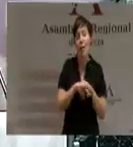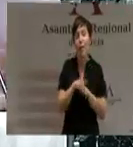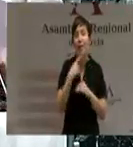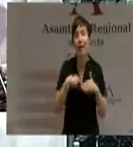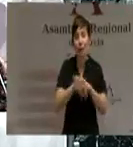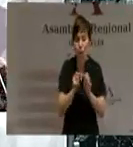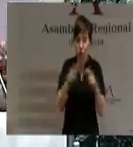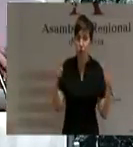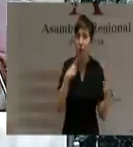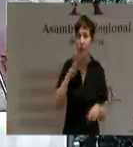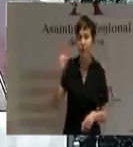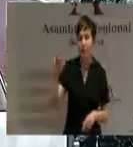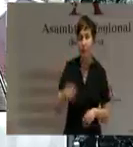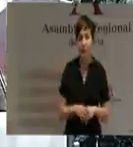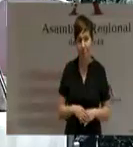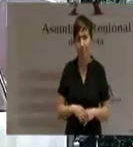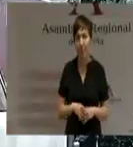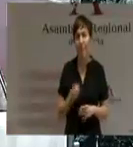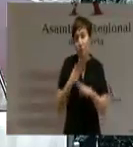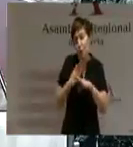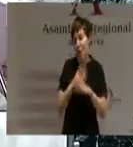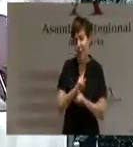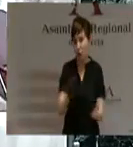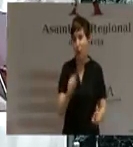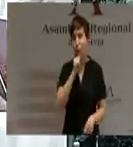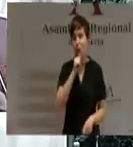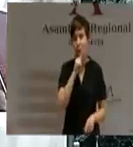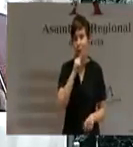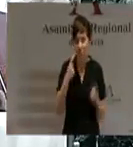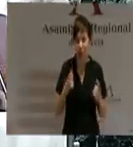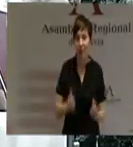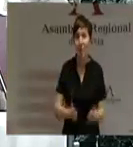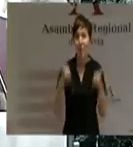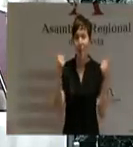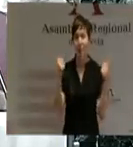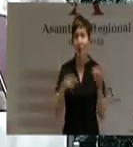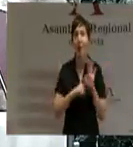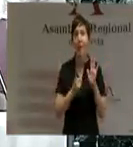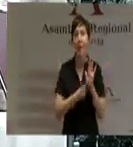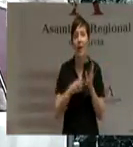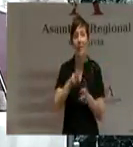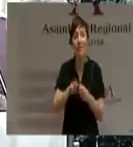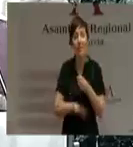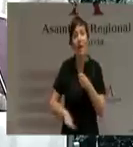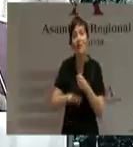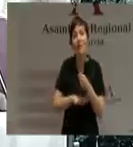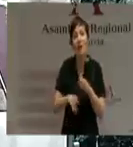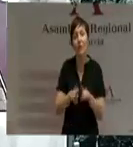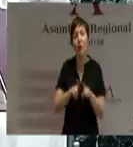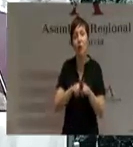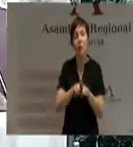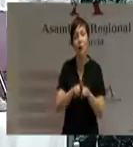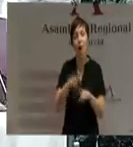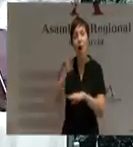recursos, efectivamente. Son insuficientes para las necesidades y la ley de renta básica le obliga a tener todos los recursos si